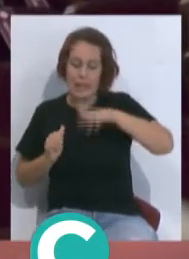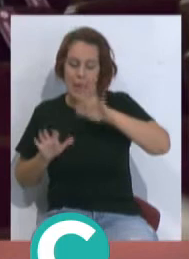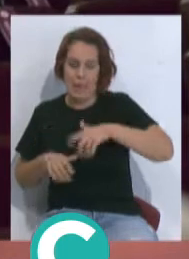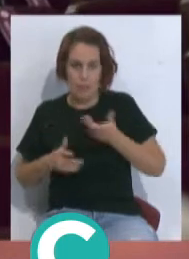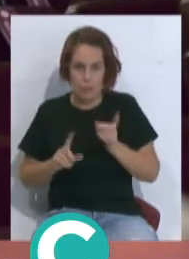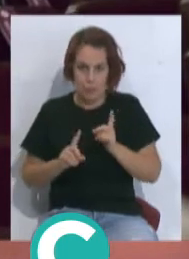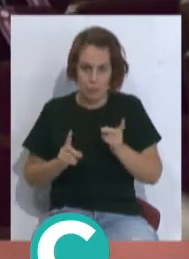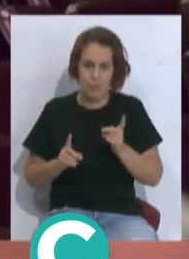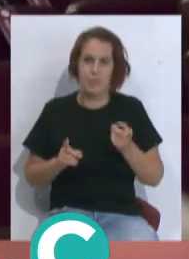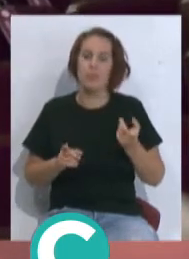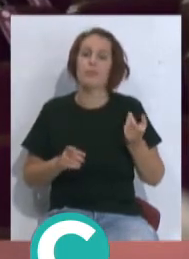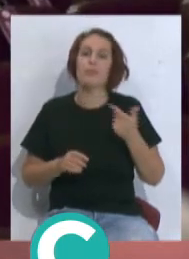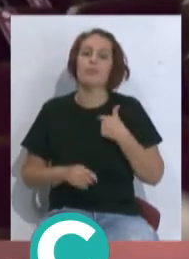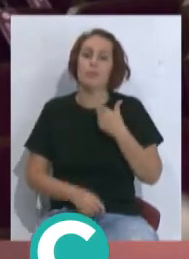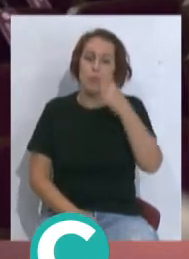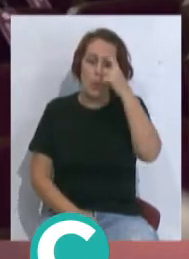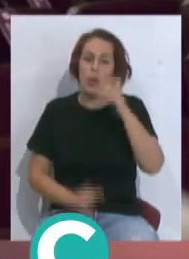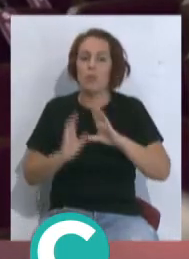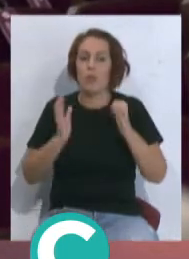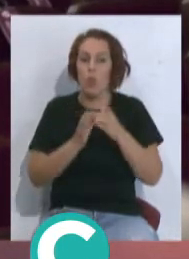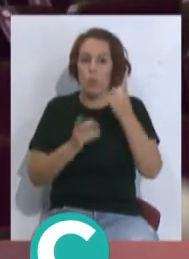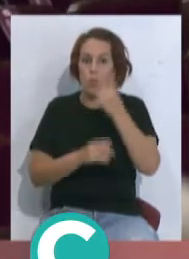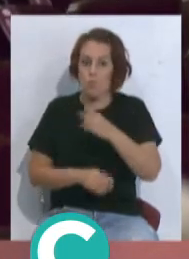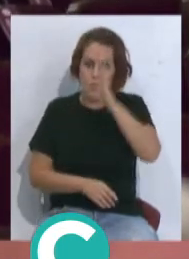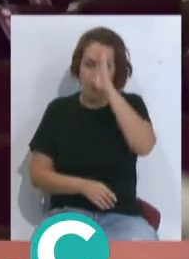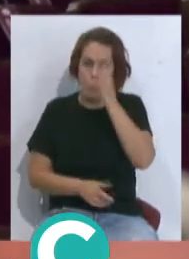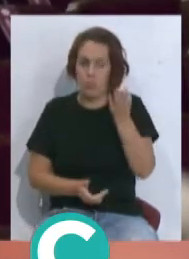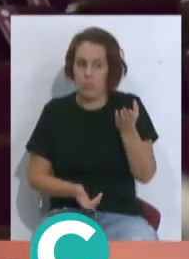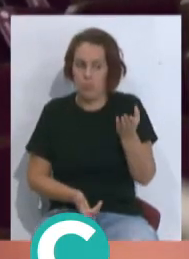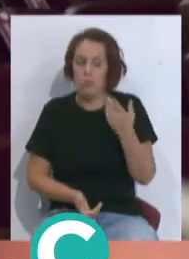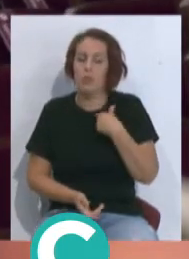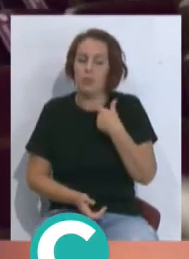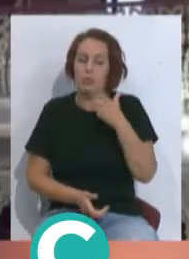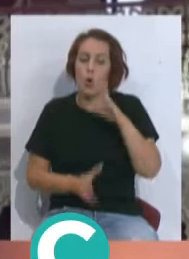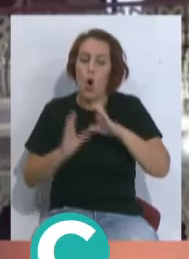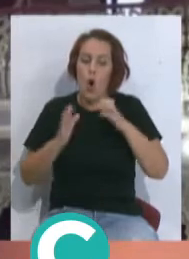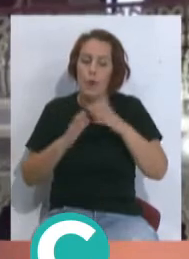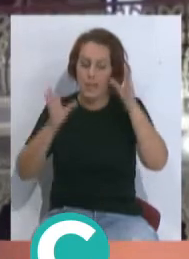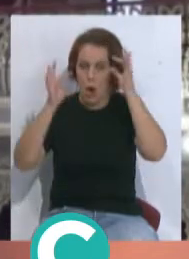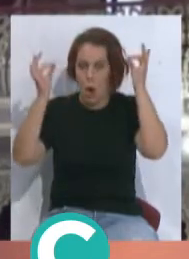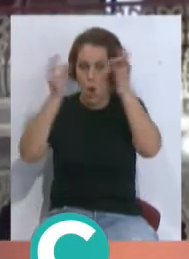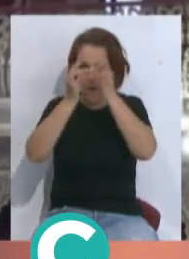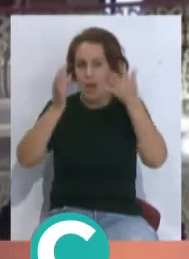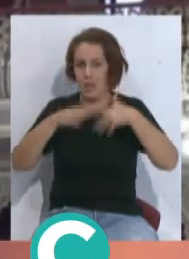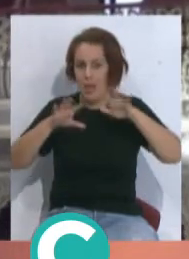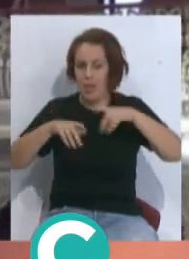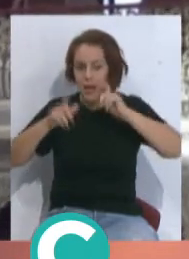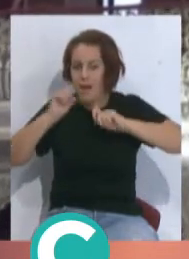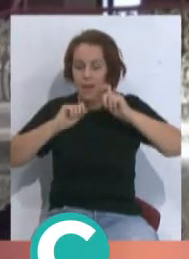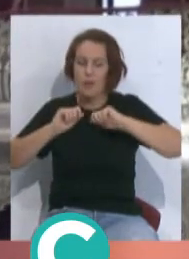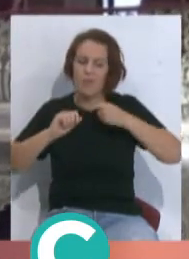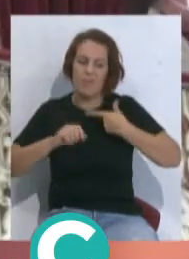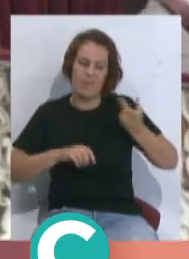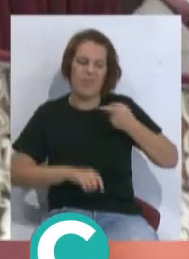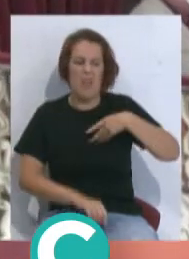¿no? Por ejemplo, ¿no? Pues, eso se llevan un palo gordo y es verdad que, bueno, es verdad, con el cariño que tiene la comparsa Córdoba por Cádiz... Demostrado, estaba claro, pena. Es